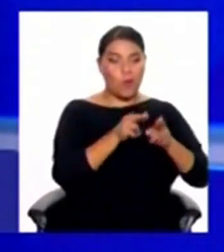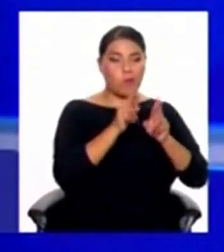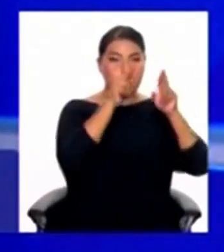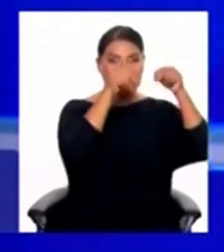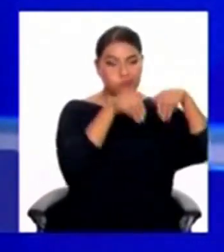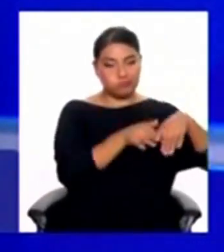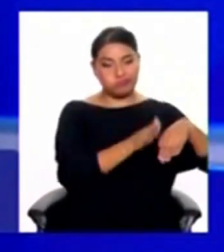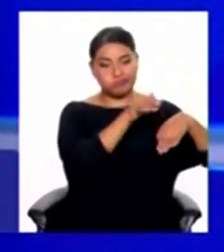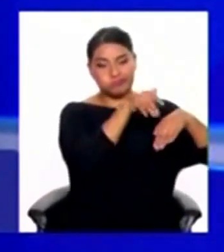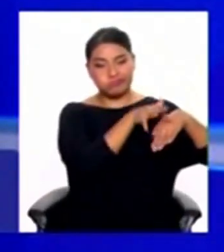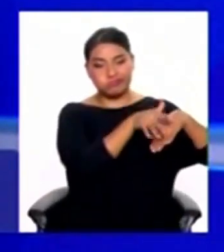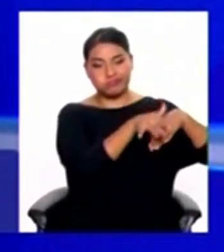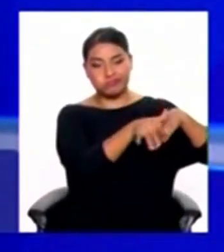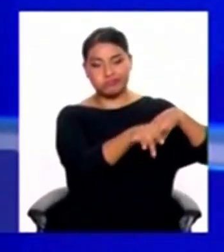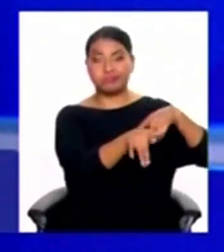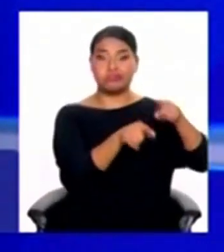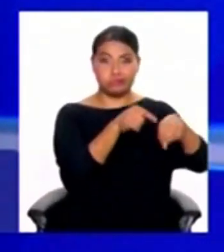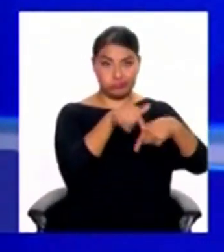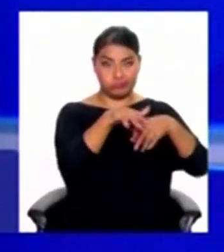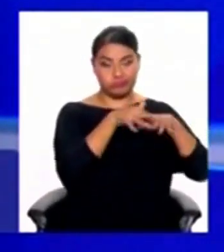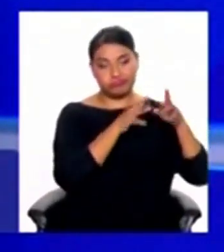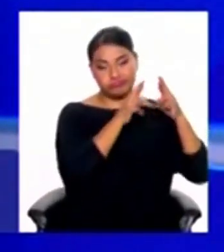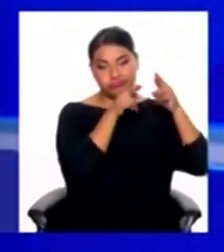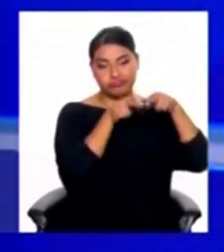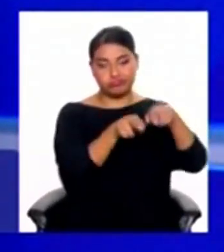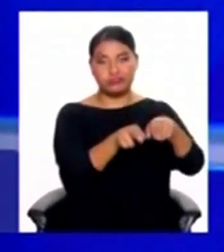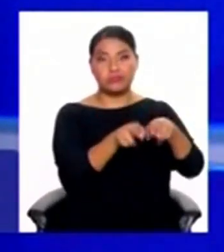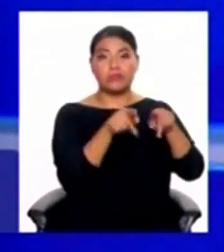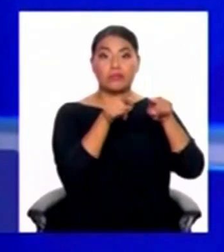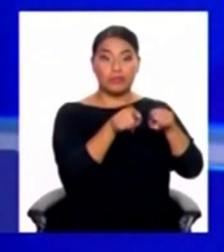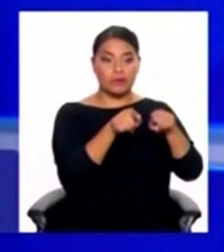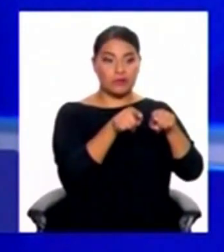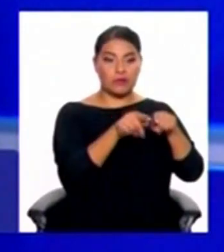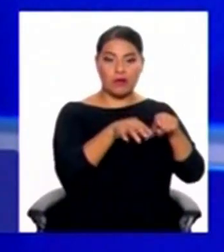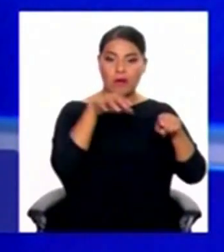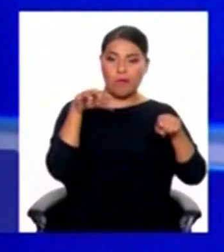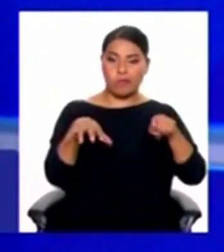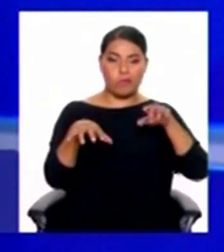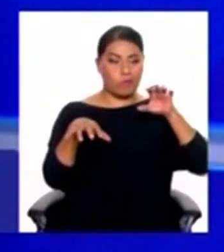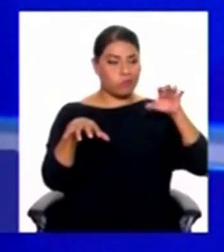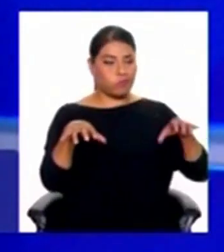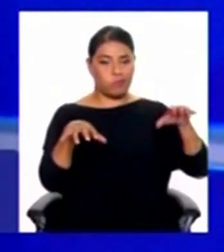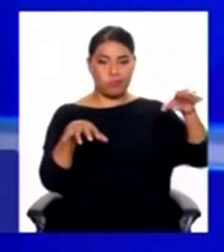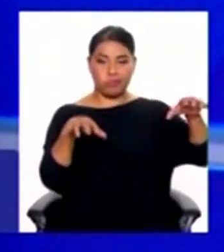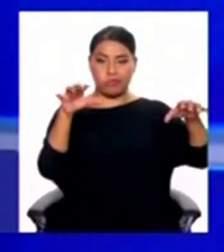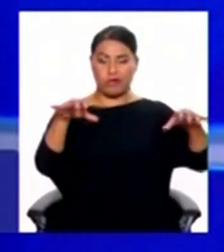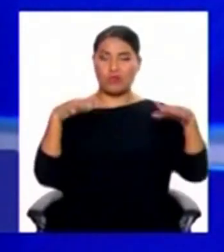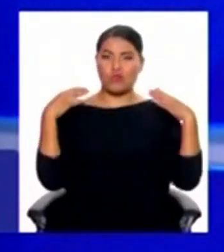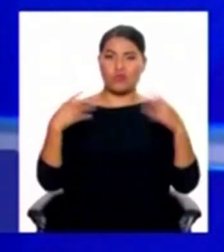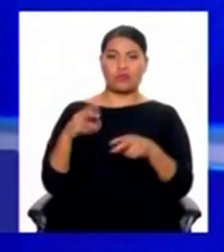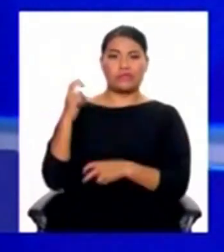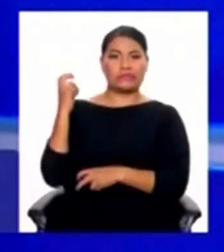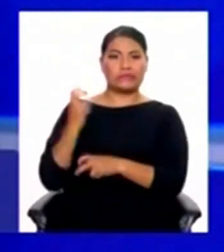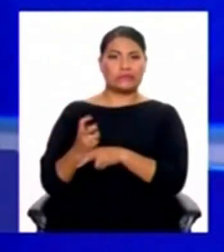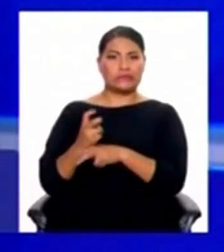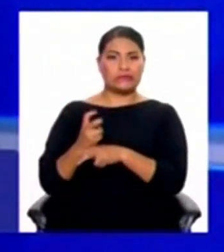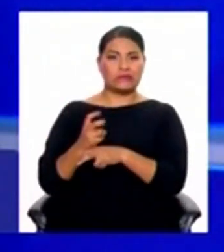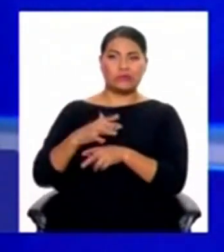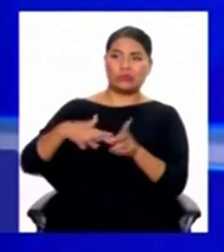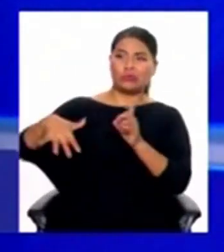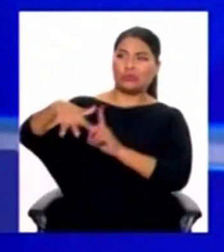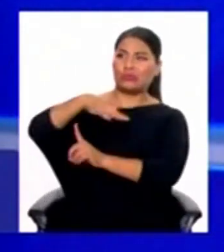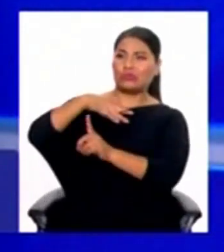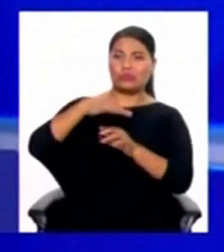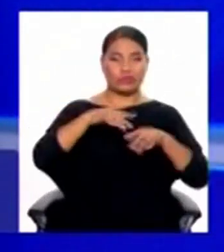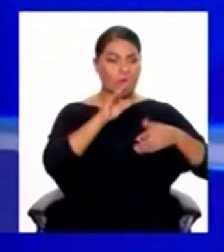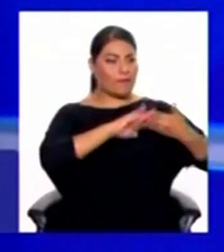hormigón que buscan recuperar parte del cauce perdido. Pero los impactos que ha generado esto en el territorio son brutales. En los ecosistemas, en el